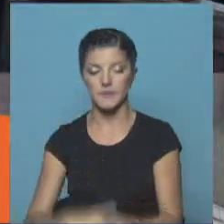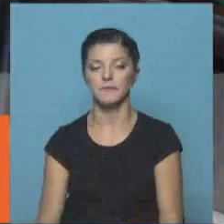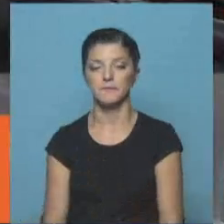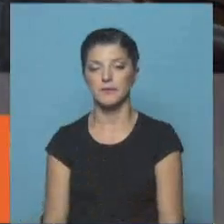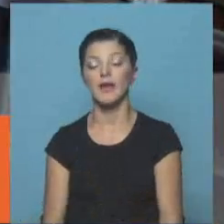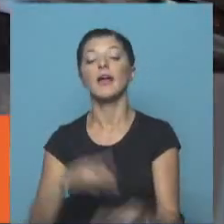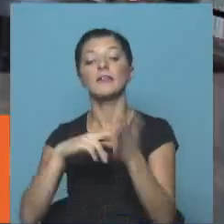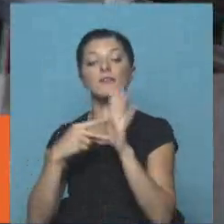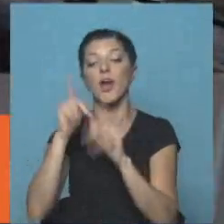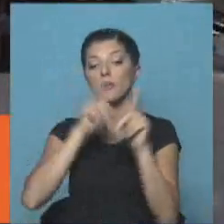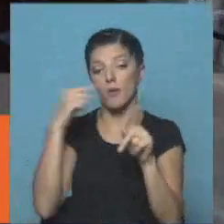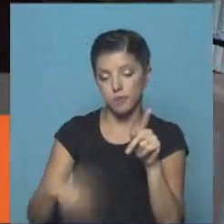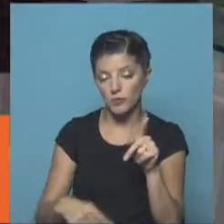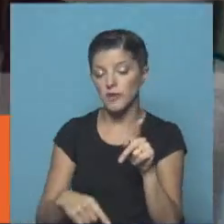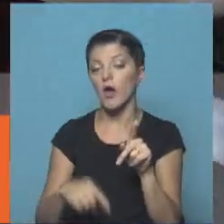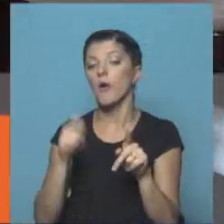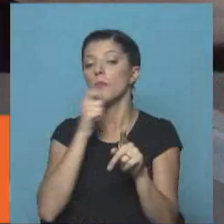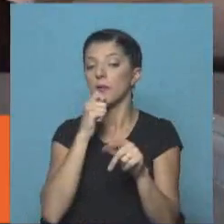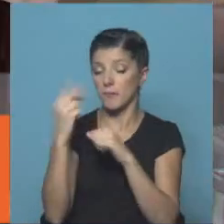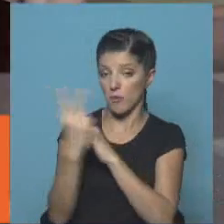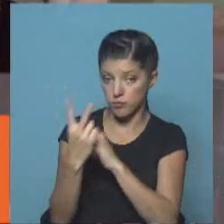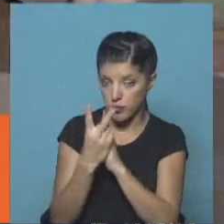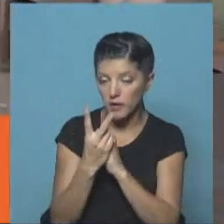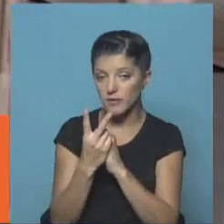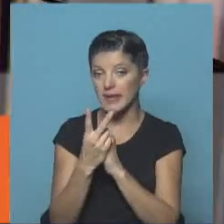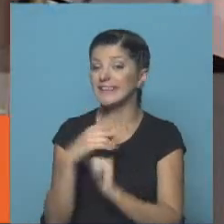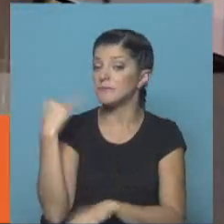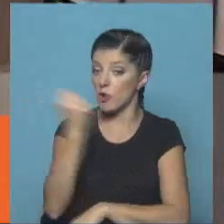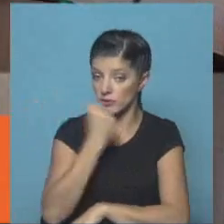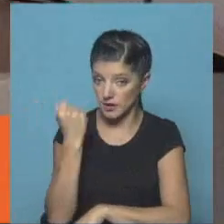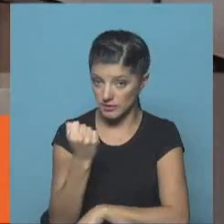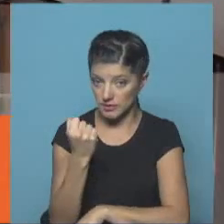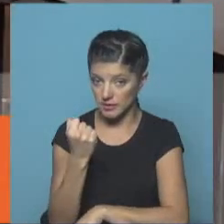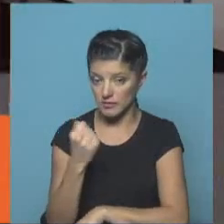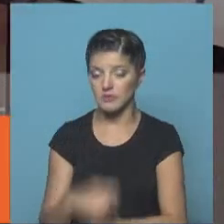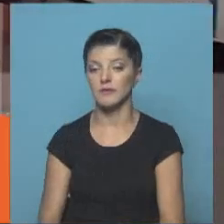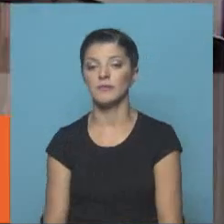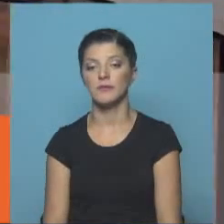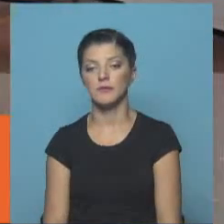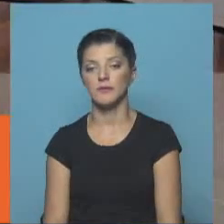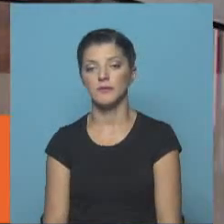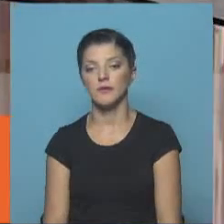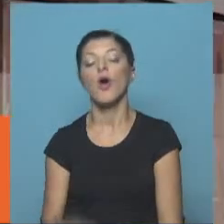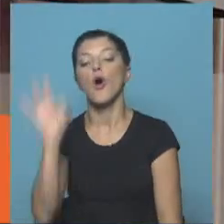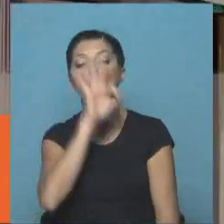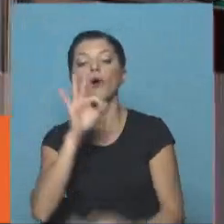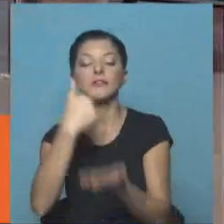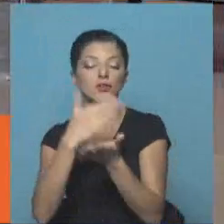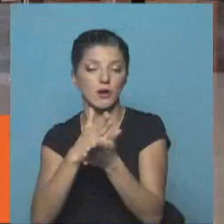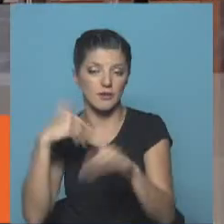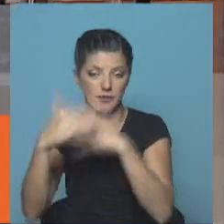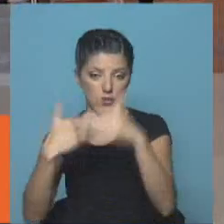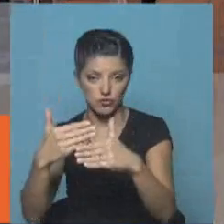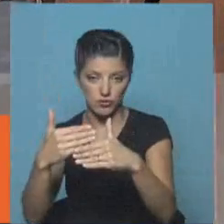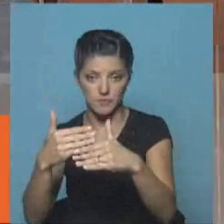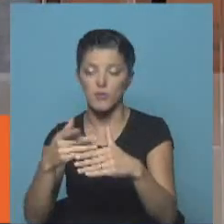puedan aplicarse salvaguardias, por ejemplo, o que sean realmente importantes, o de alguna manera permitir áreas de desarrollo, si en el tema de